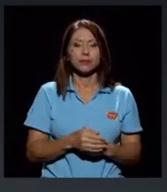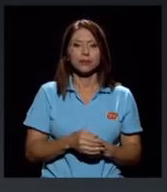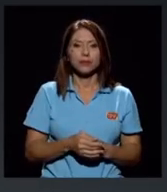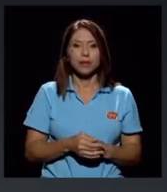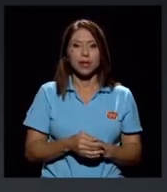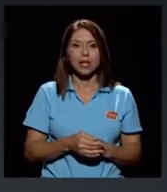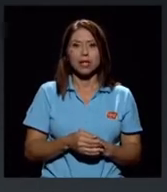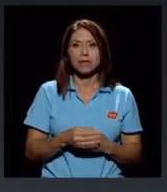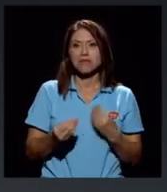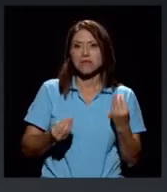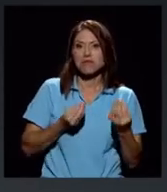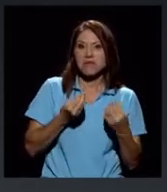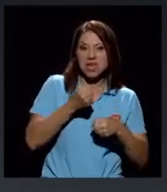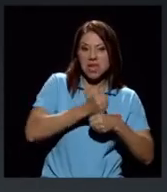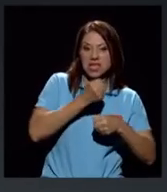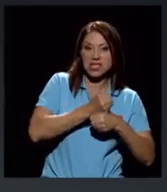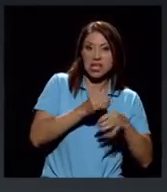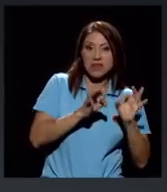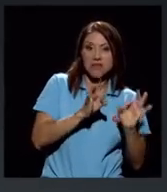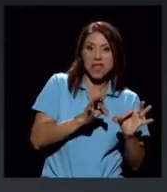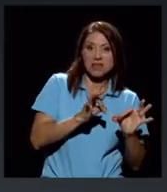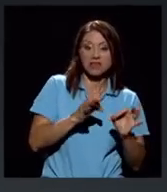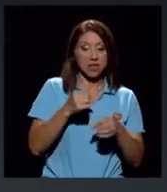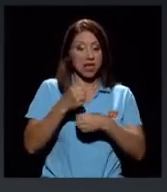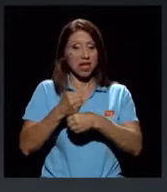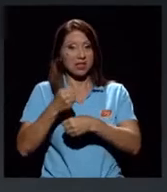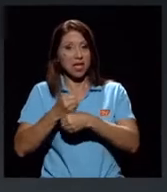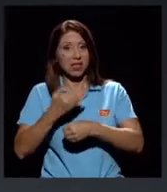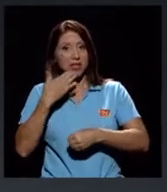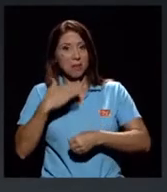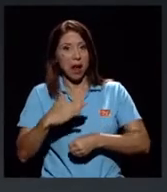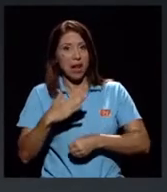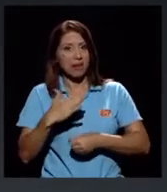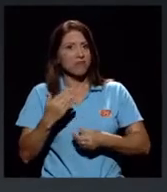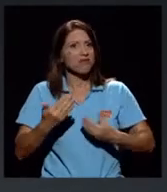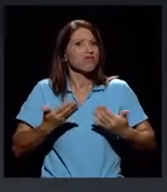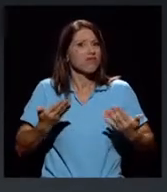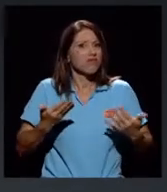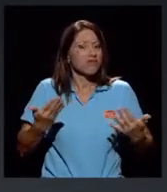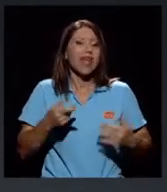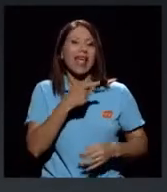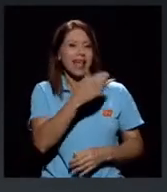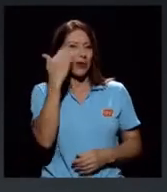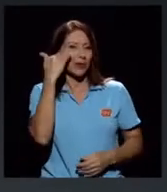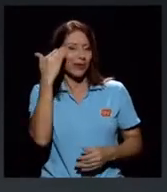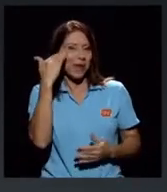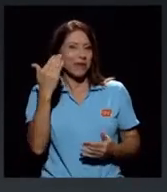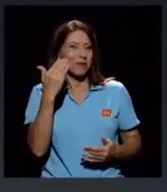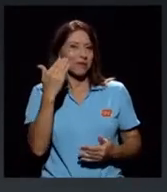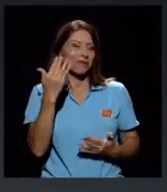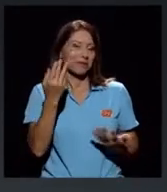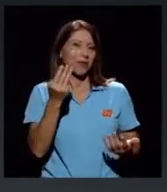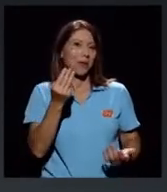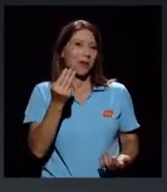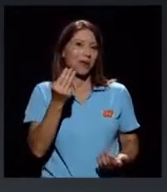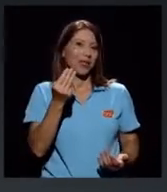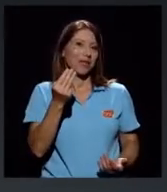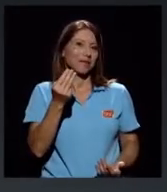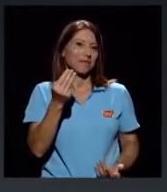que se hace bien que se hace mal y él nos ha dado algunas luces que cada martes